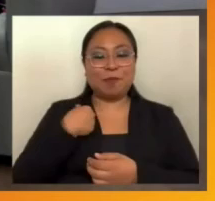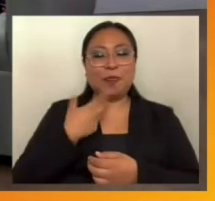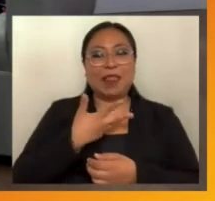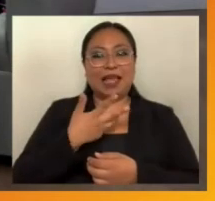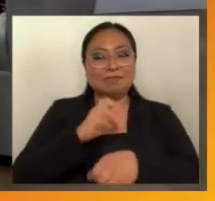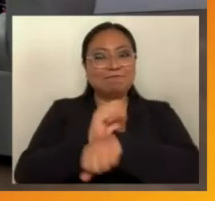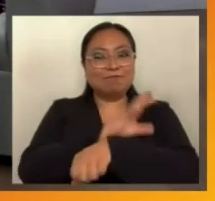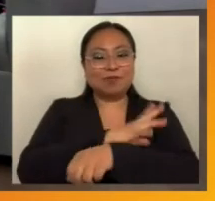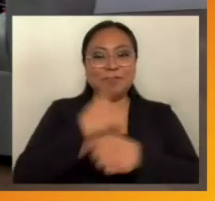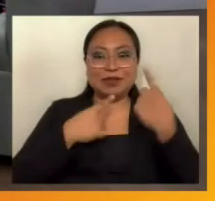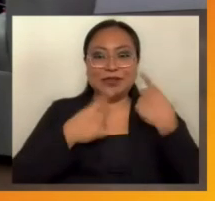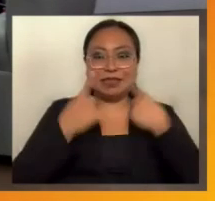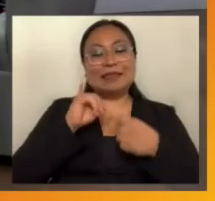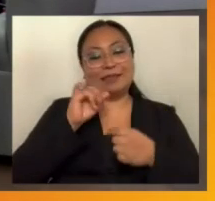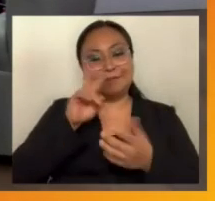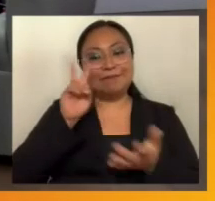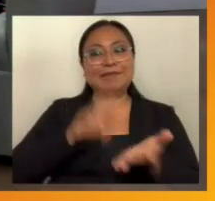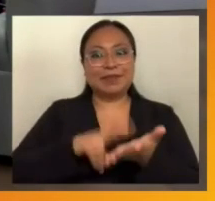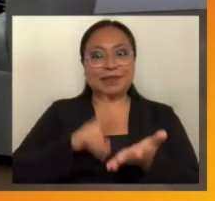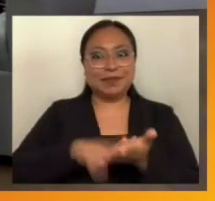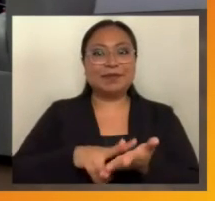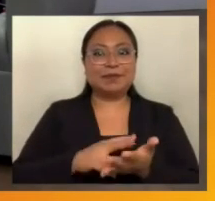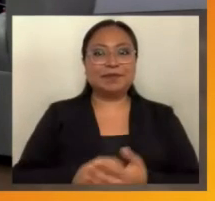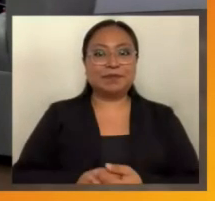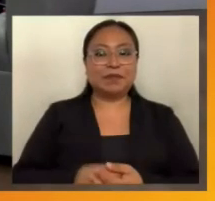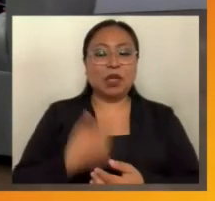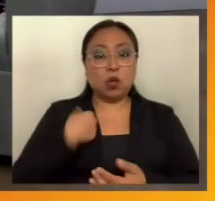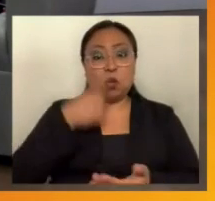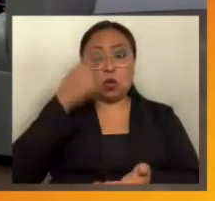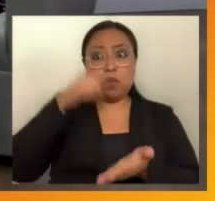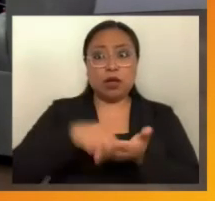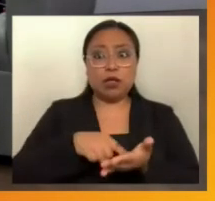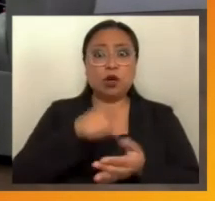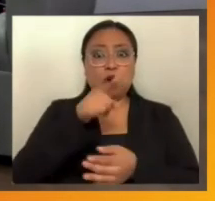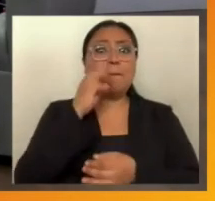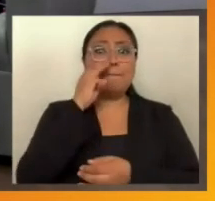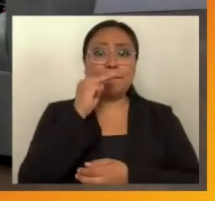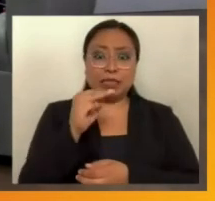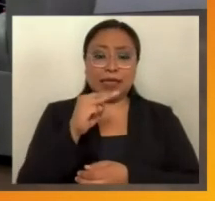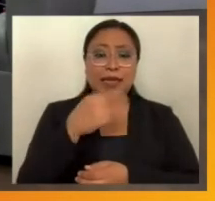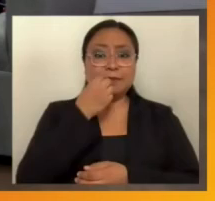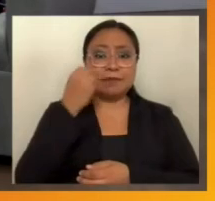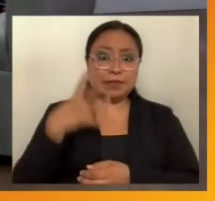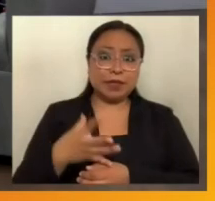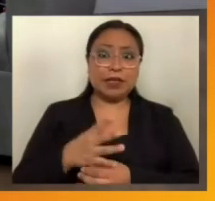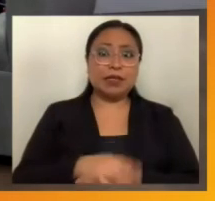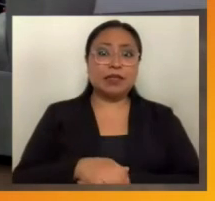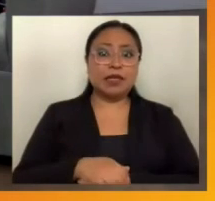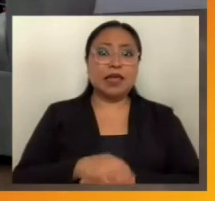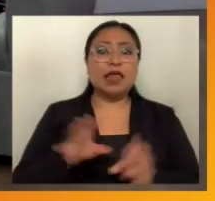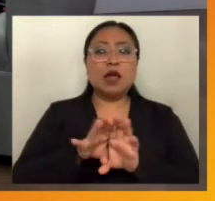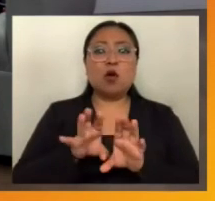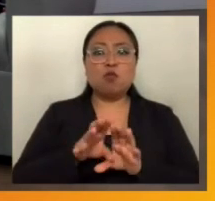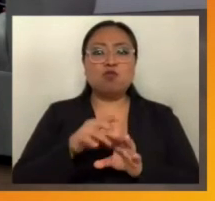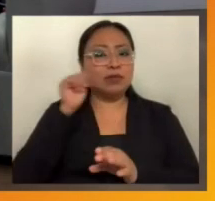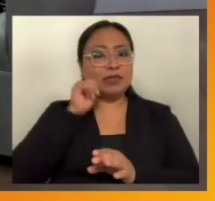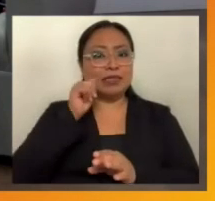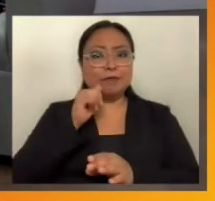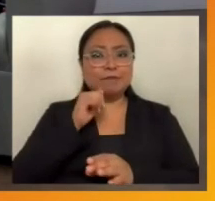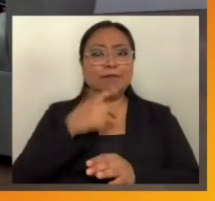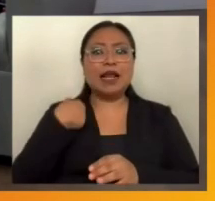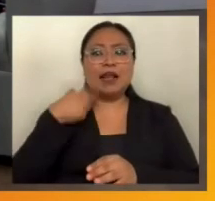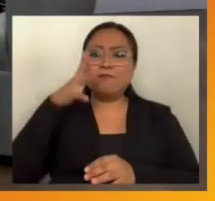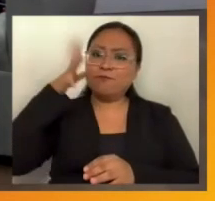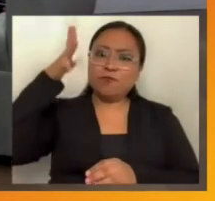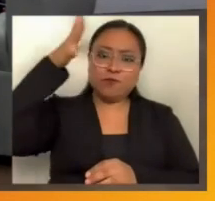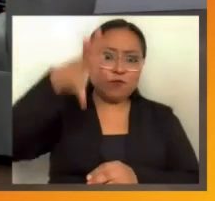sí. Se vale. Se vale. Y creo que a mí me dejas un mensaje increíble de ver para adelante, de